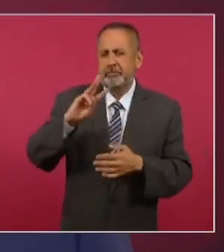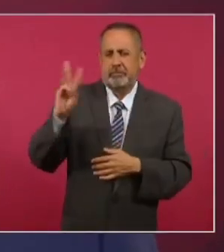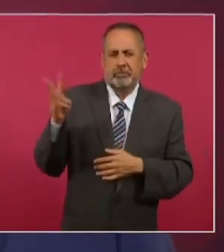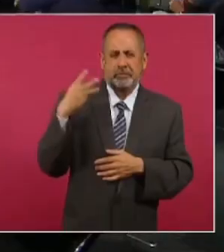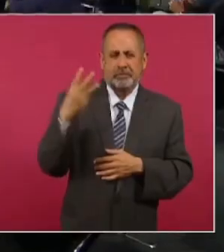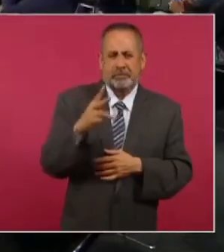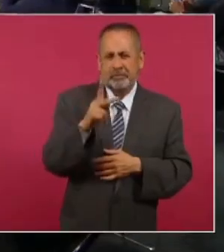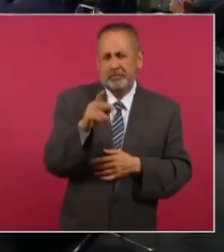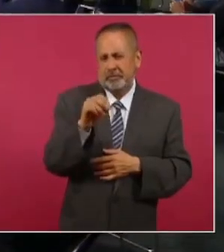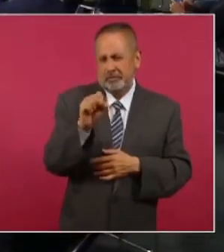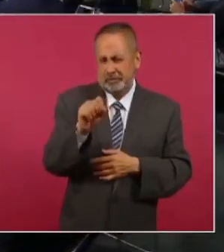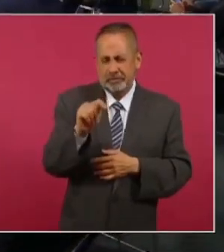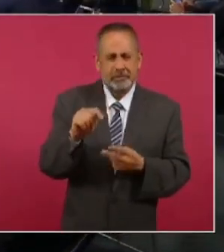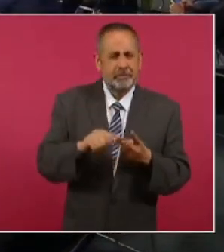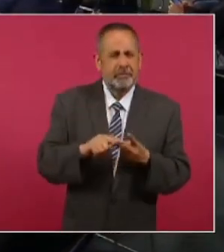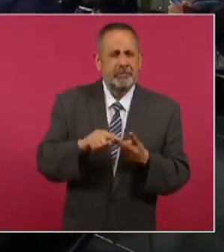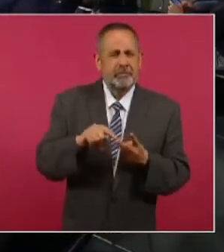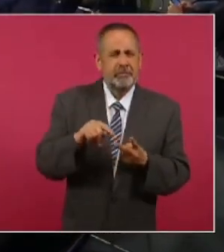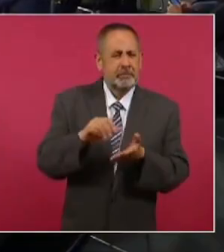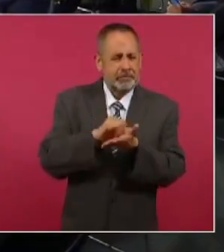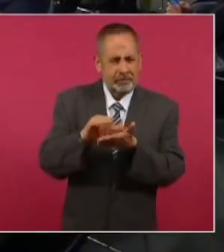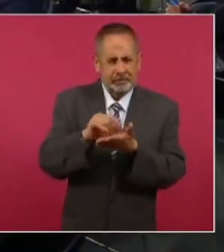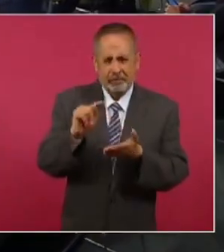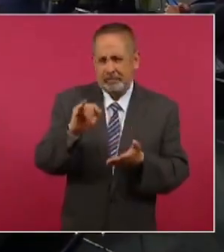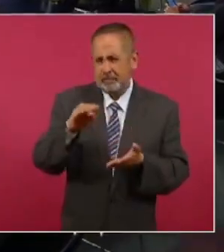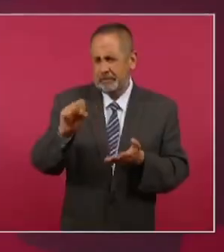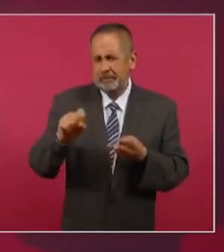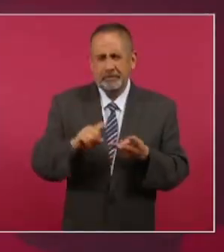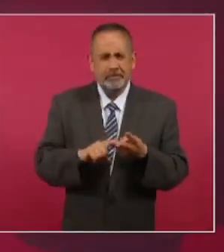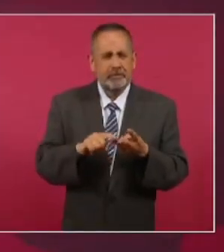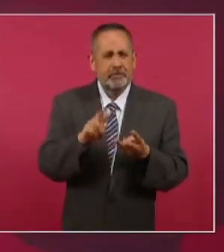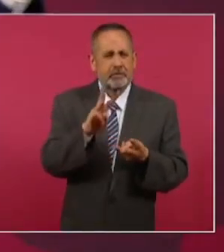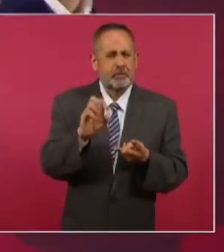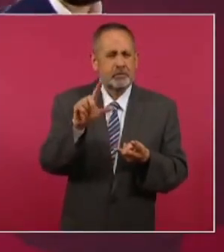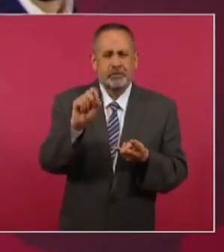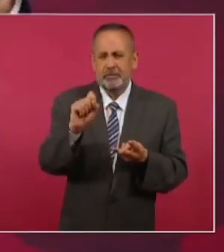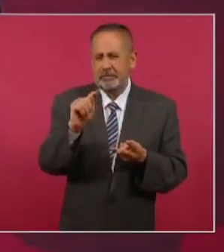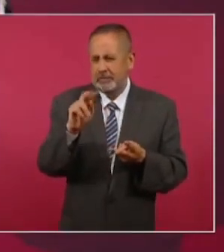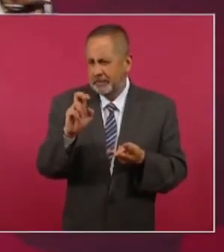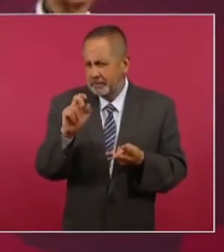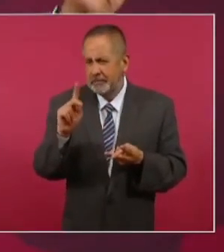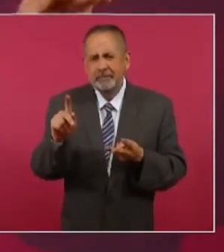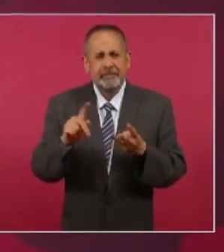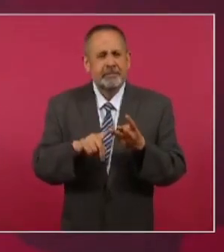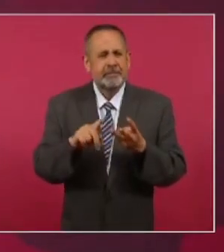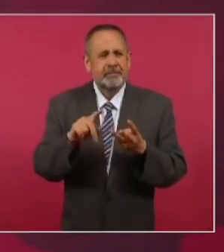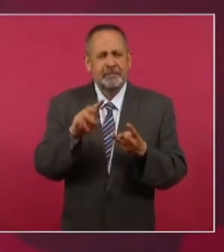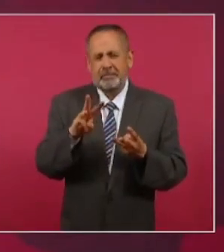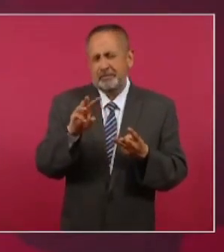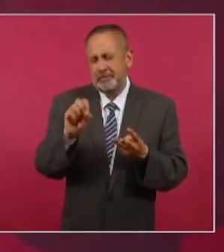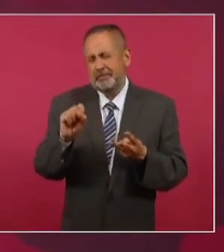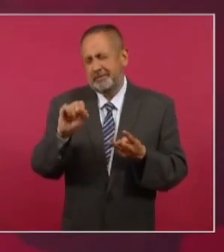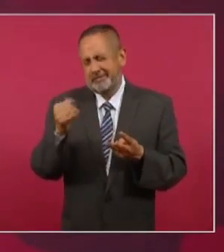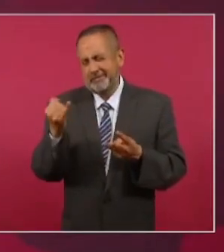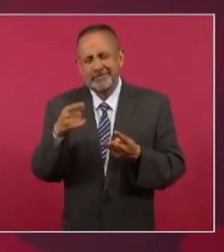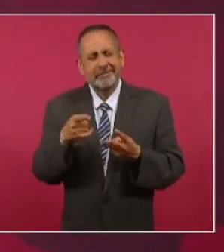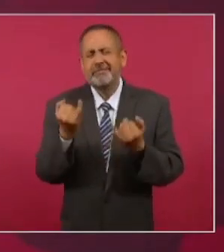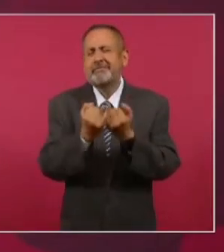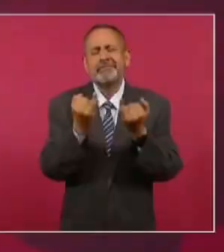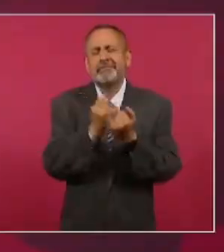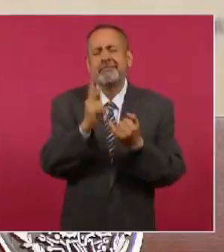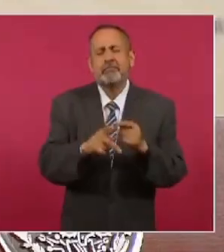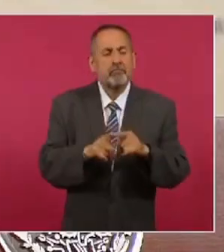el New York Times el Wall Street Journal igual igual no